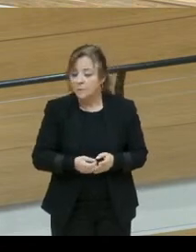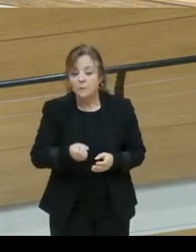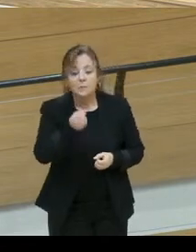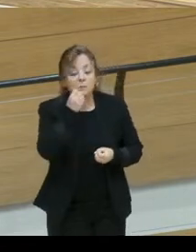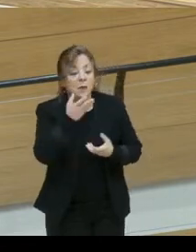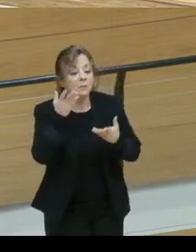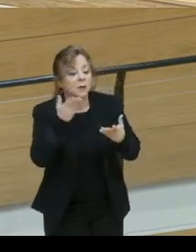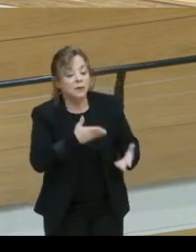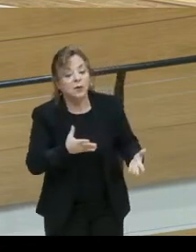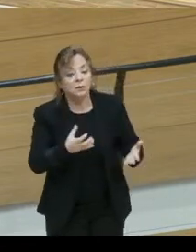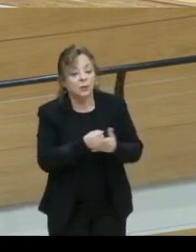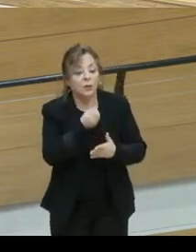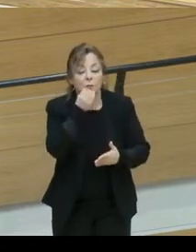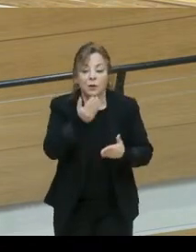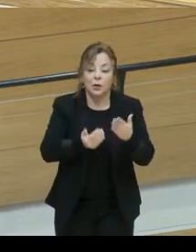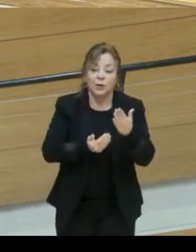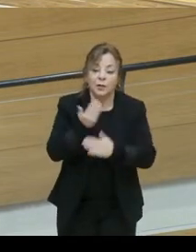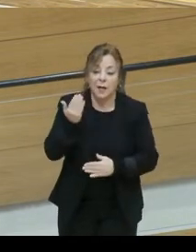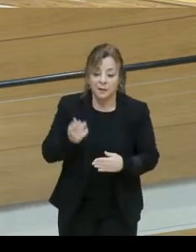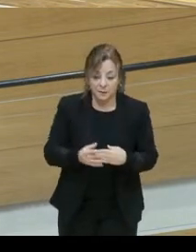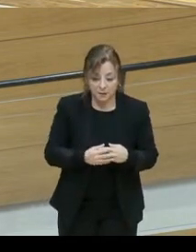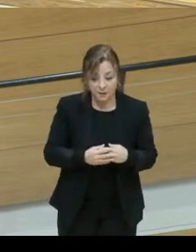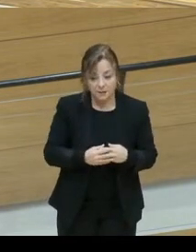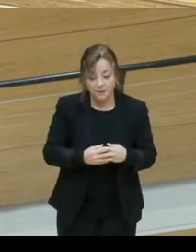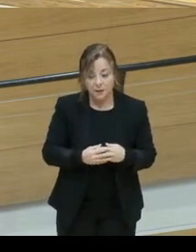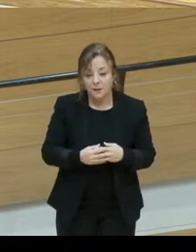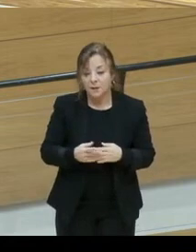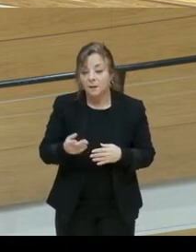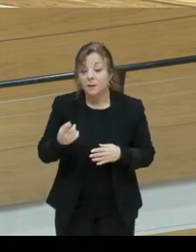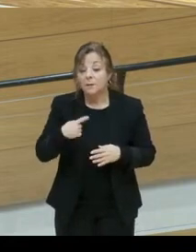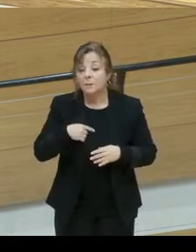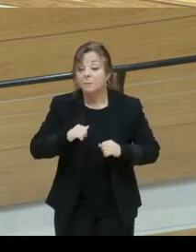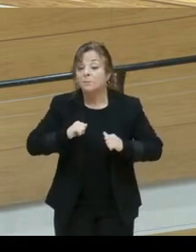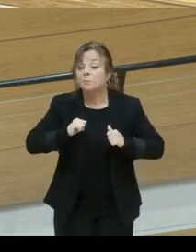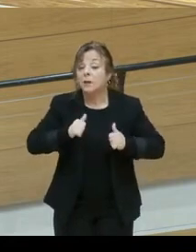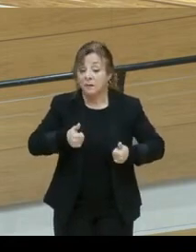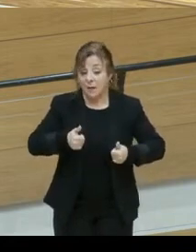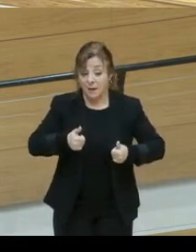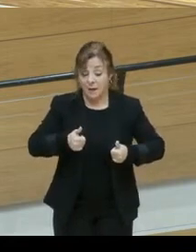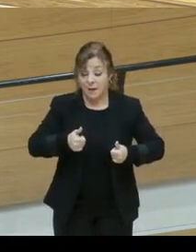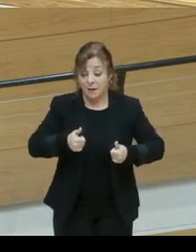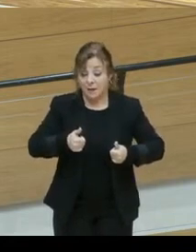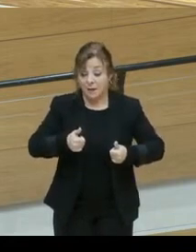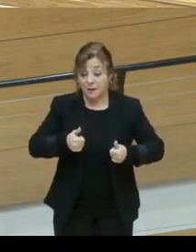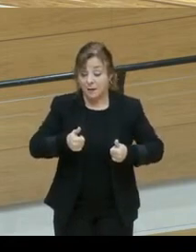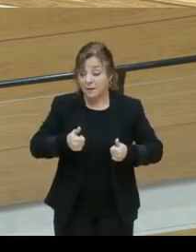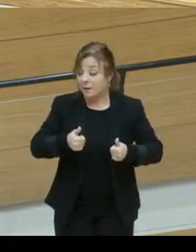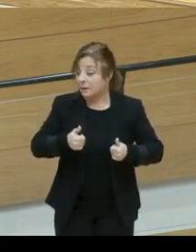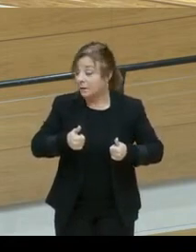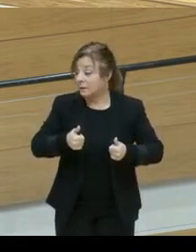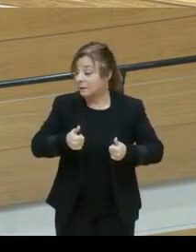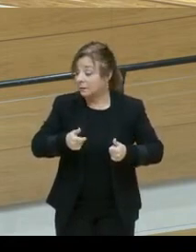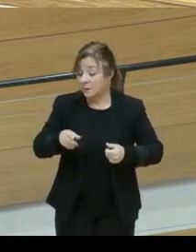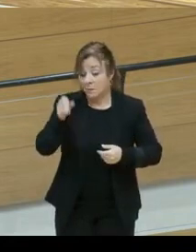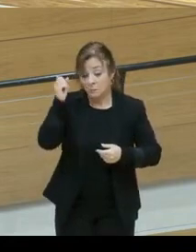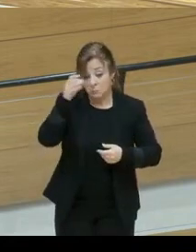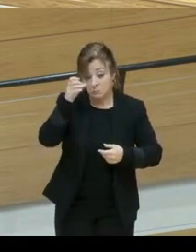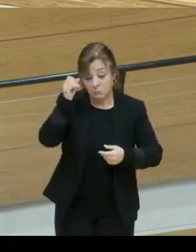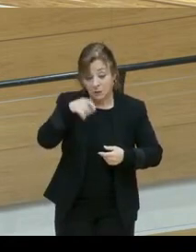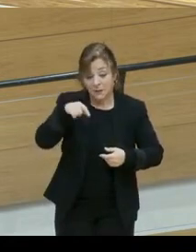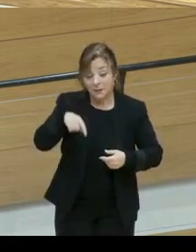Bienvenidos a todos, buenos días. Vamos a comenzar a las ponencias,